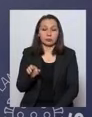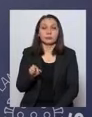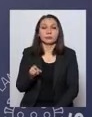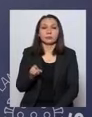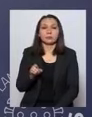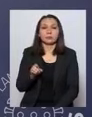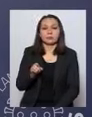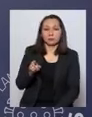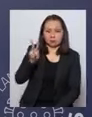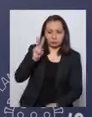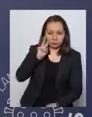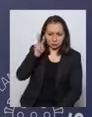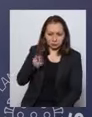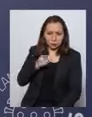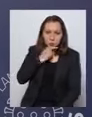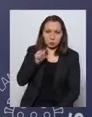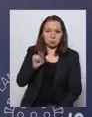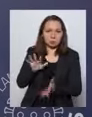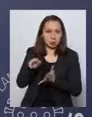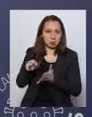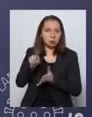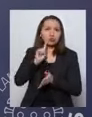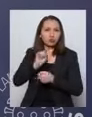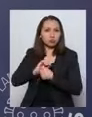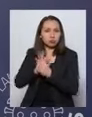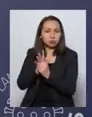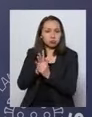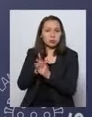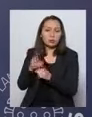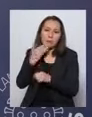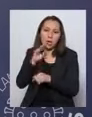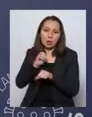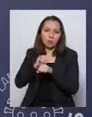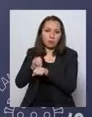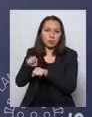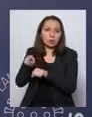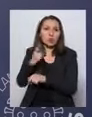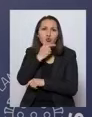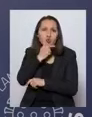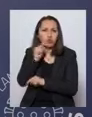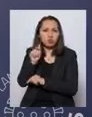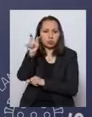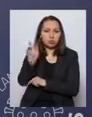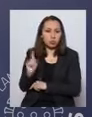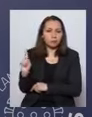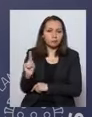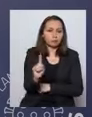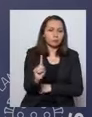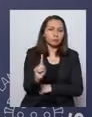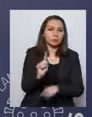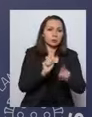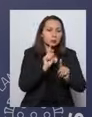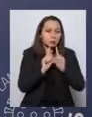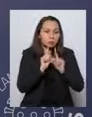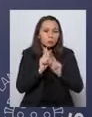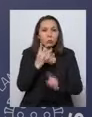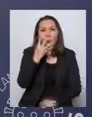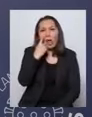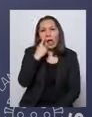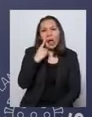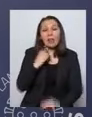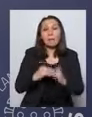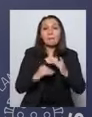la cual se sospecha que tiene una infección por corona virus se notifica como sospechoso y demora un máximo de cuatro